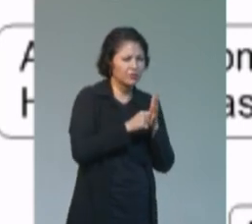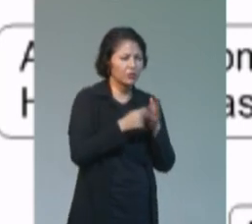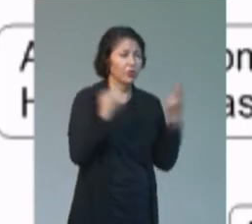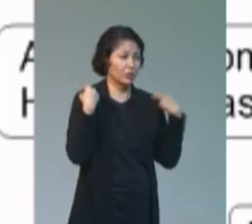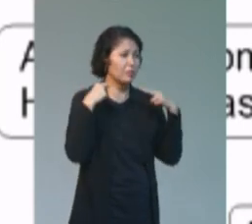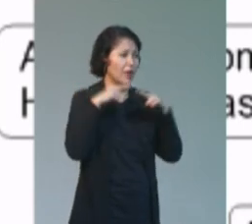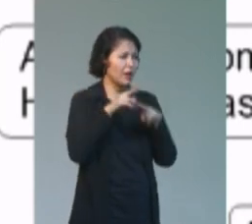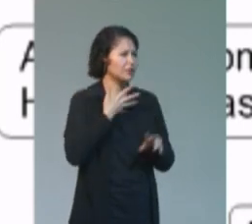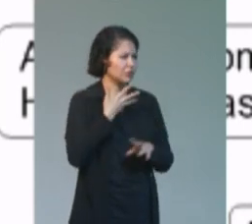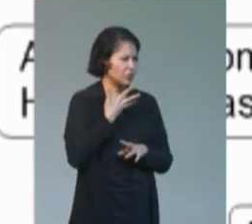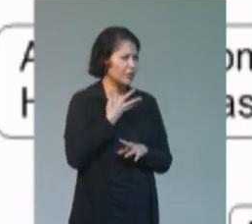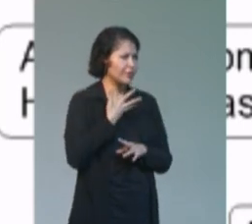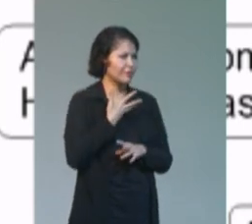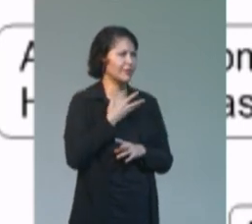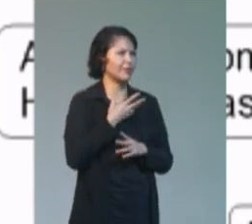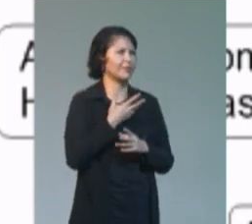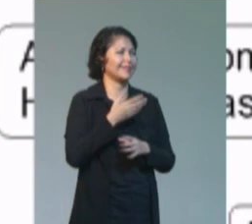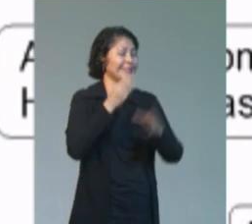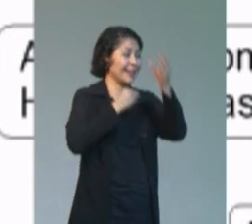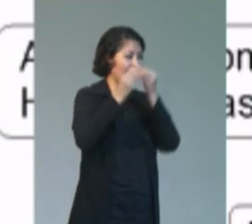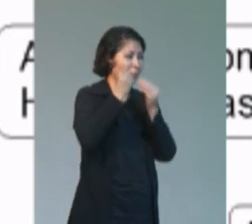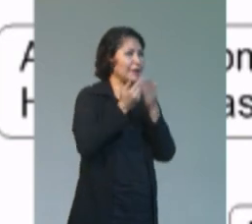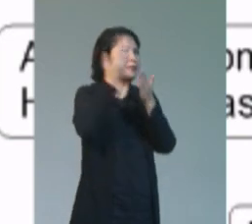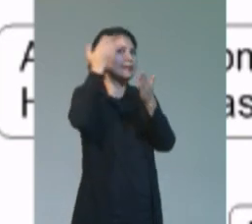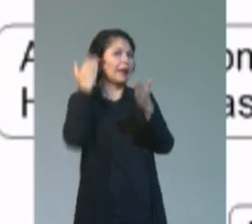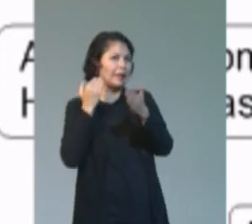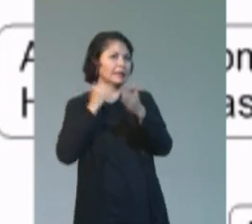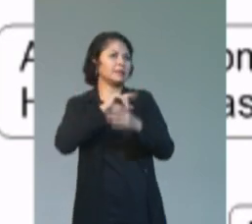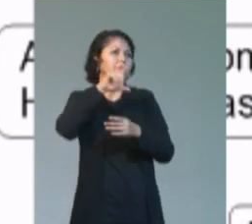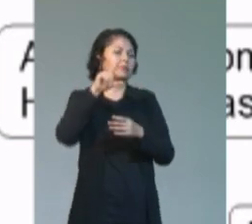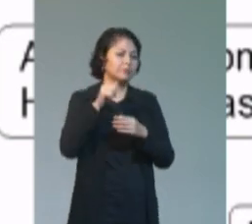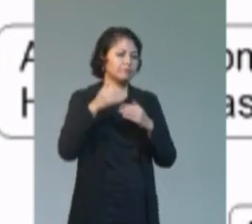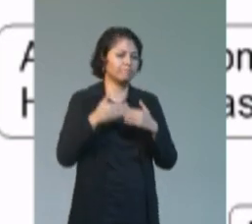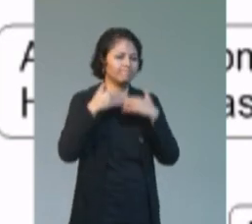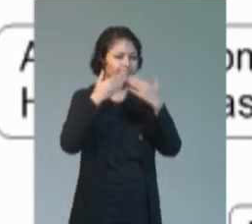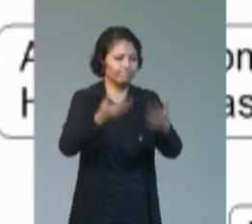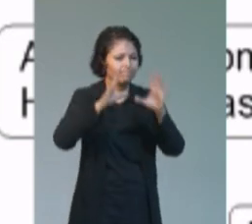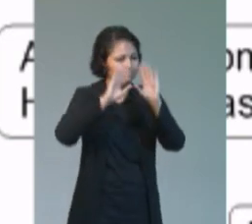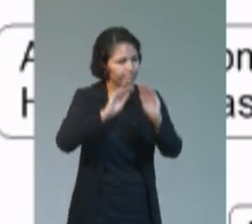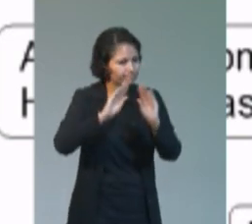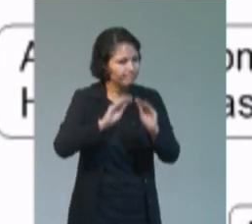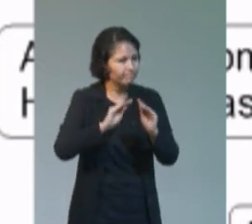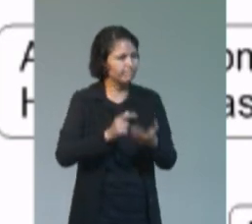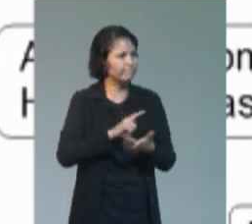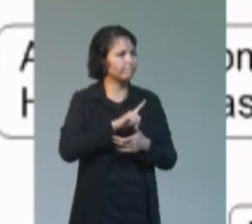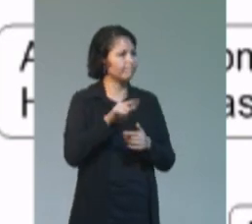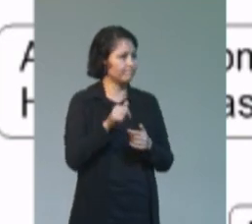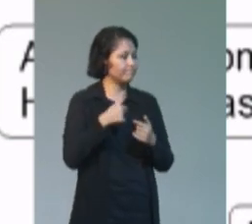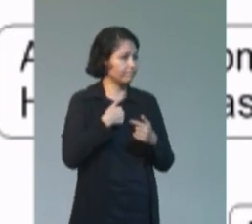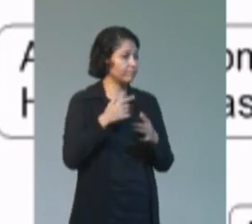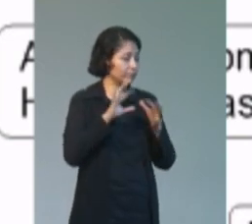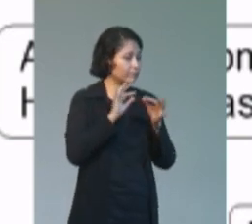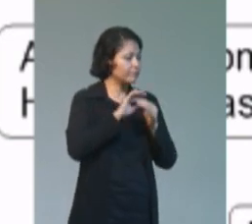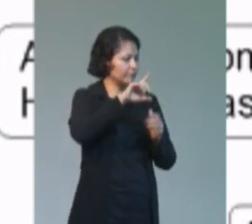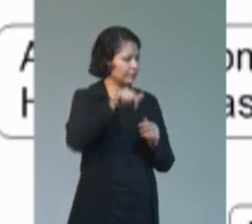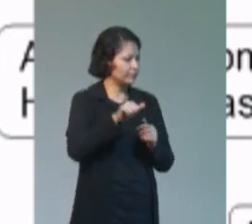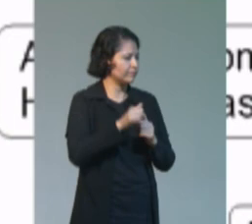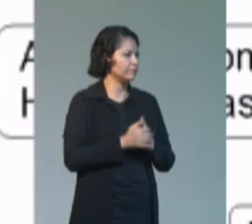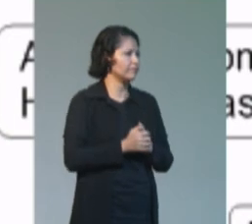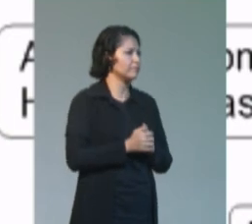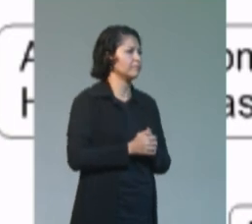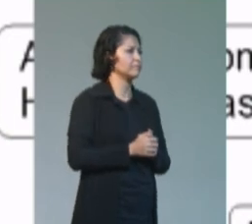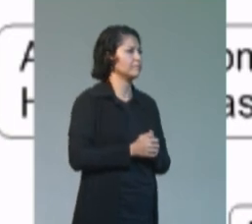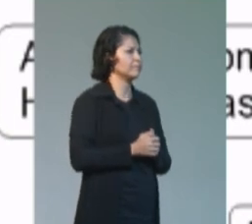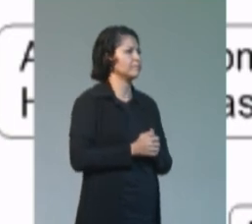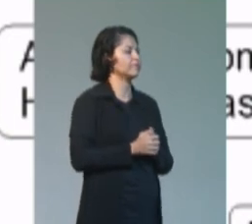docente y un docente para trabajar en estos escenarios y yo casi al final de mi intervención realizaré algún comentario